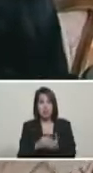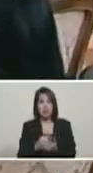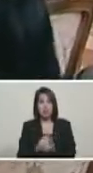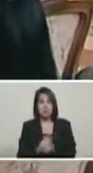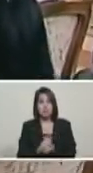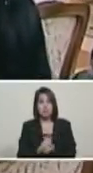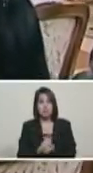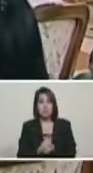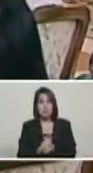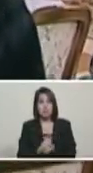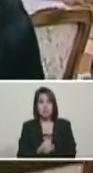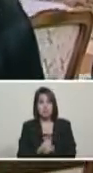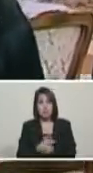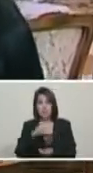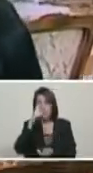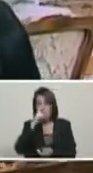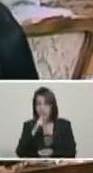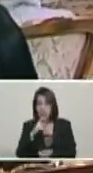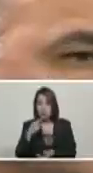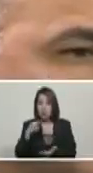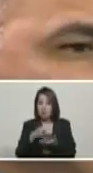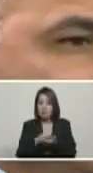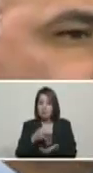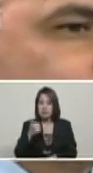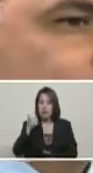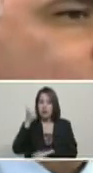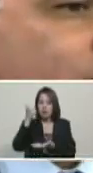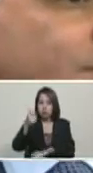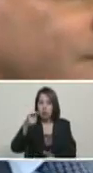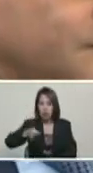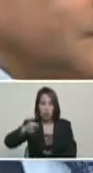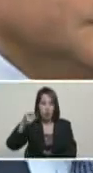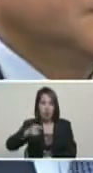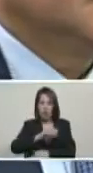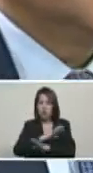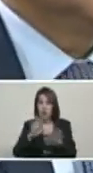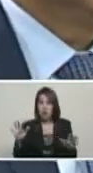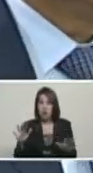compatriotas en edad de ser pensionados que reciben su pensión